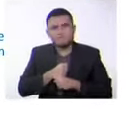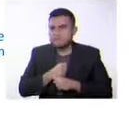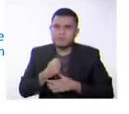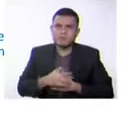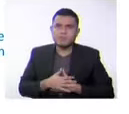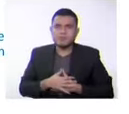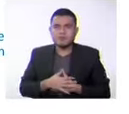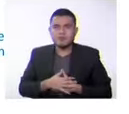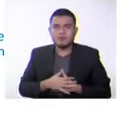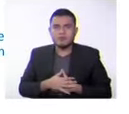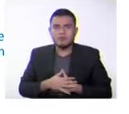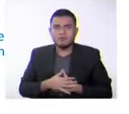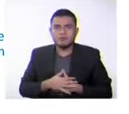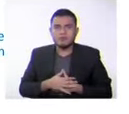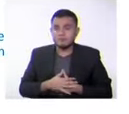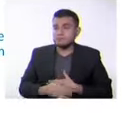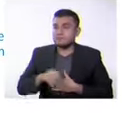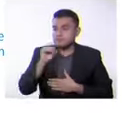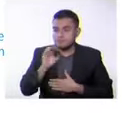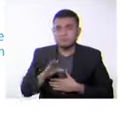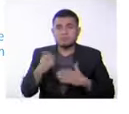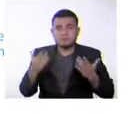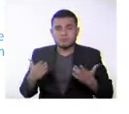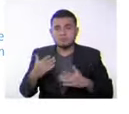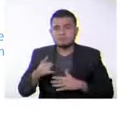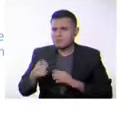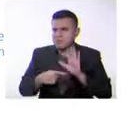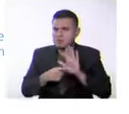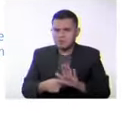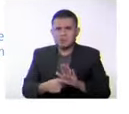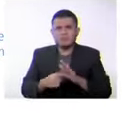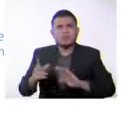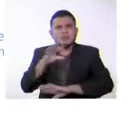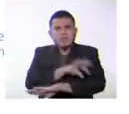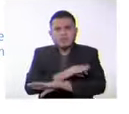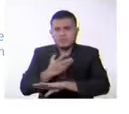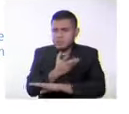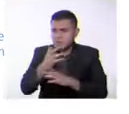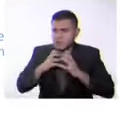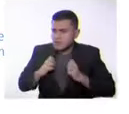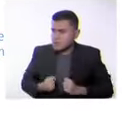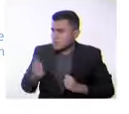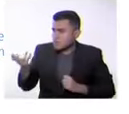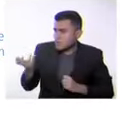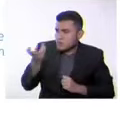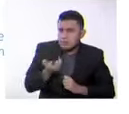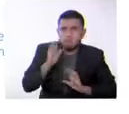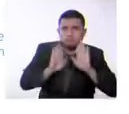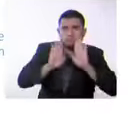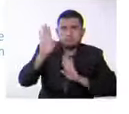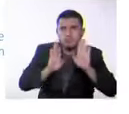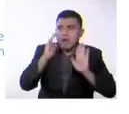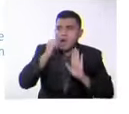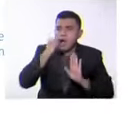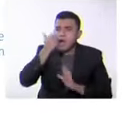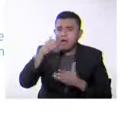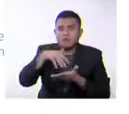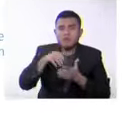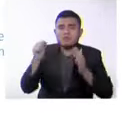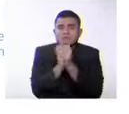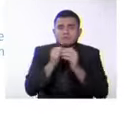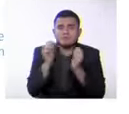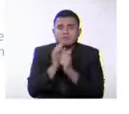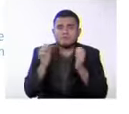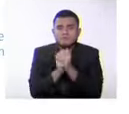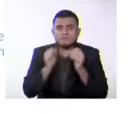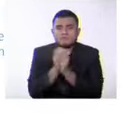negativa. Dice: que demuestran la capacidad de los estados de involucrar a la población joven en los problemas sociales.